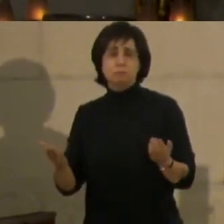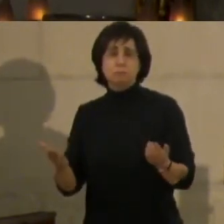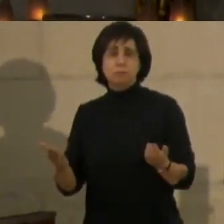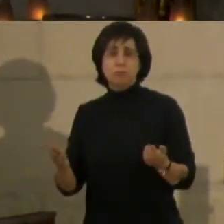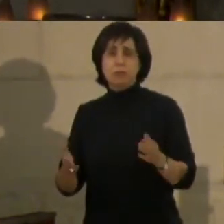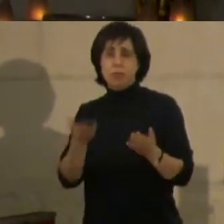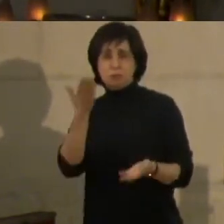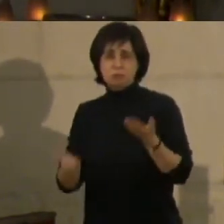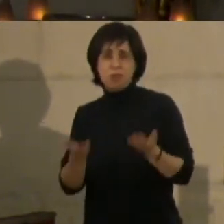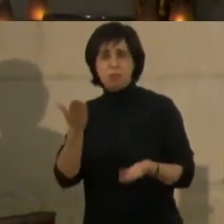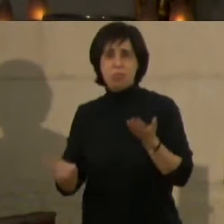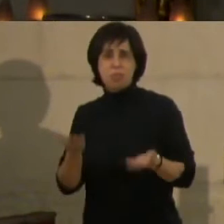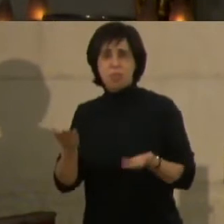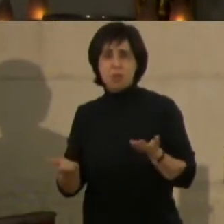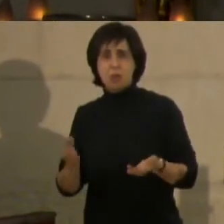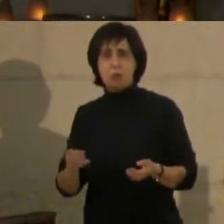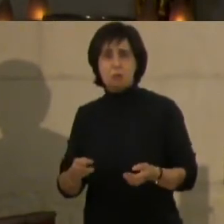la justicia,